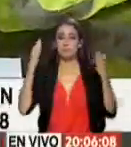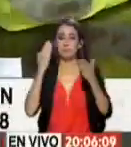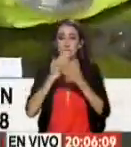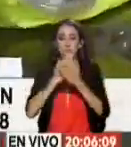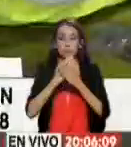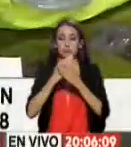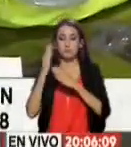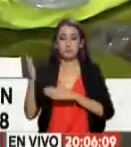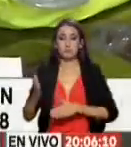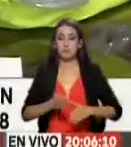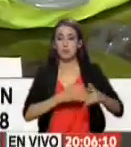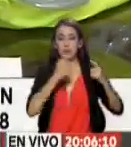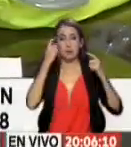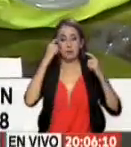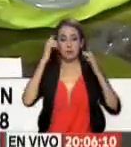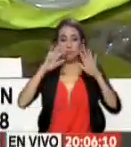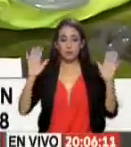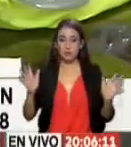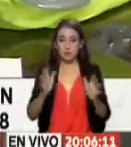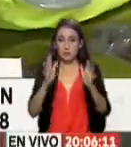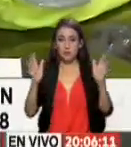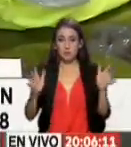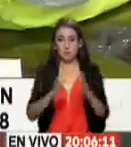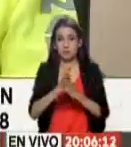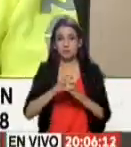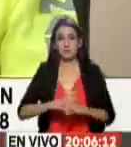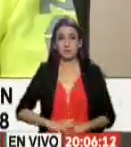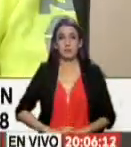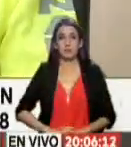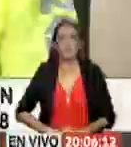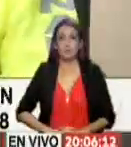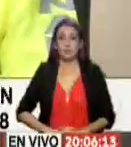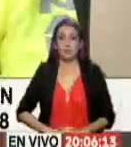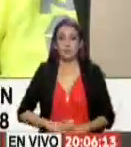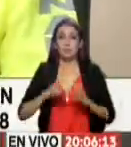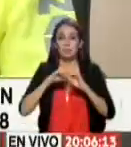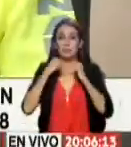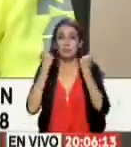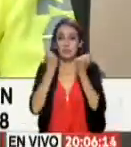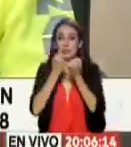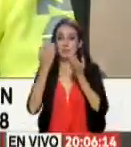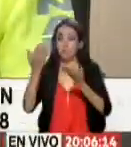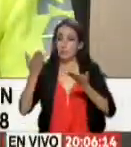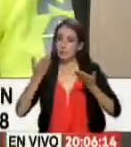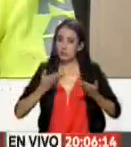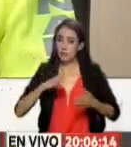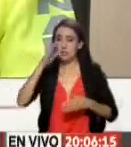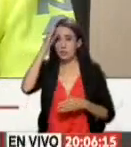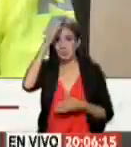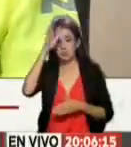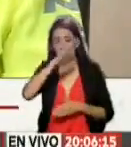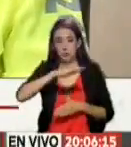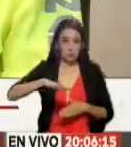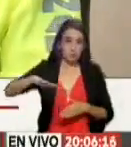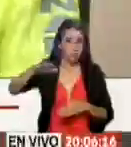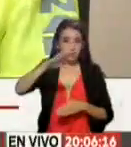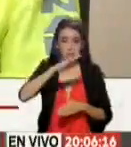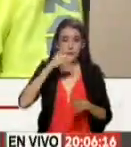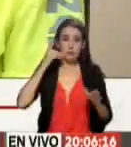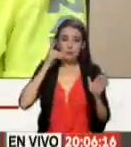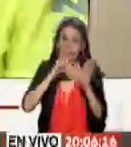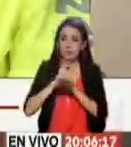de educar, concienciar e impulsar a romper el silencio. Nuestra sociedad no tiene una cultura de denuncia por temor